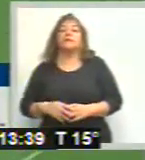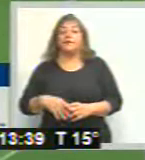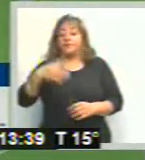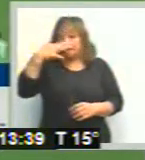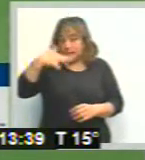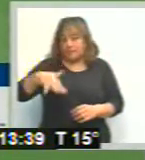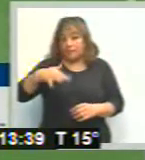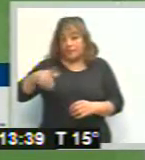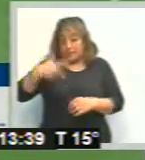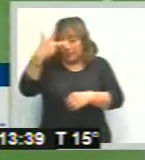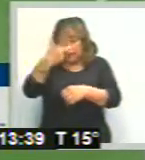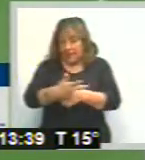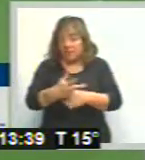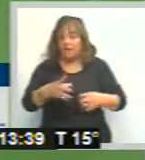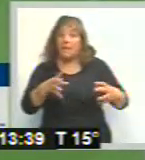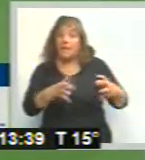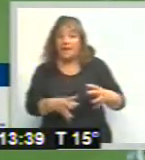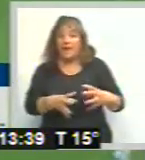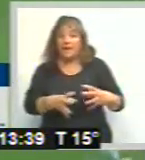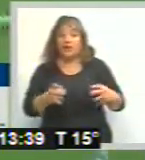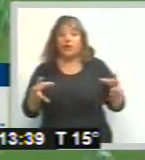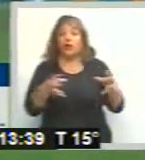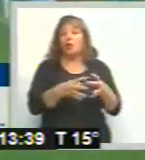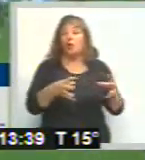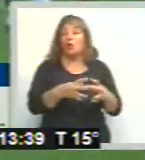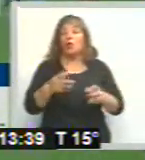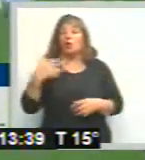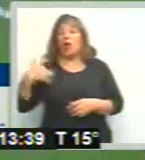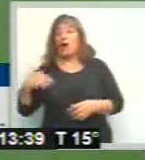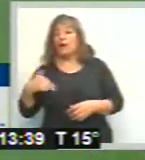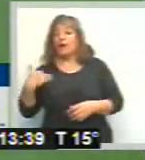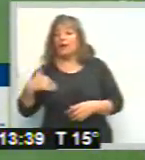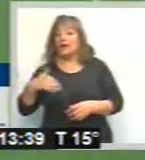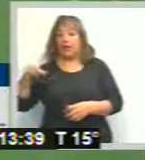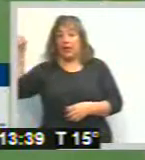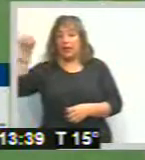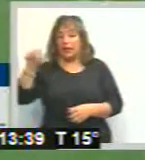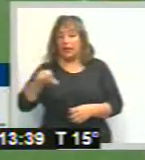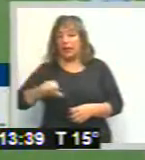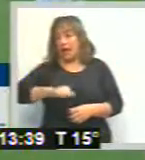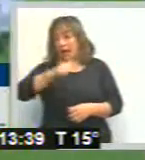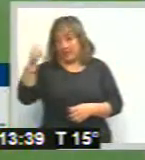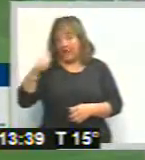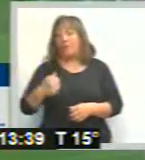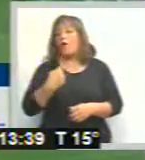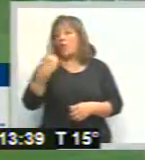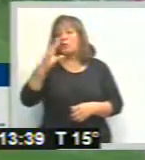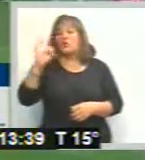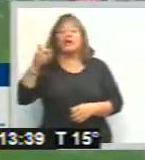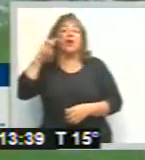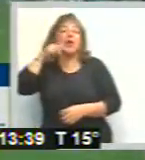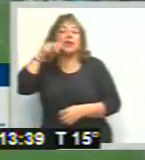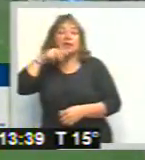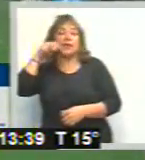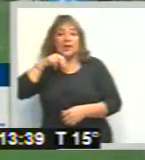Alegre, el tercer y último partido de la fase de grupos tenía a Argentina venciendo 1-0 a Nigeria, el